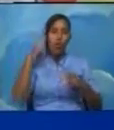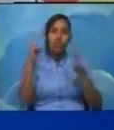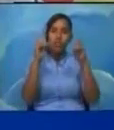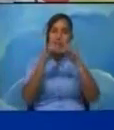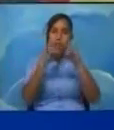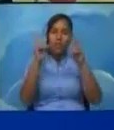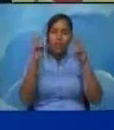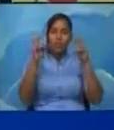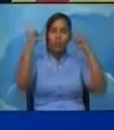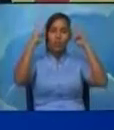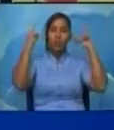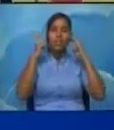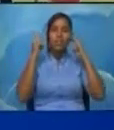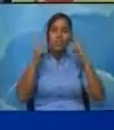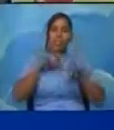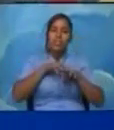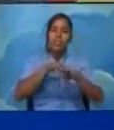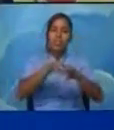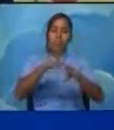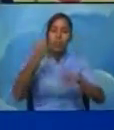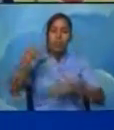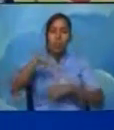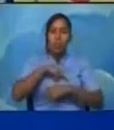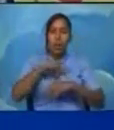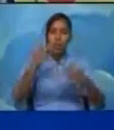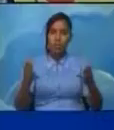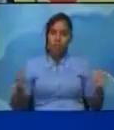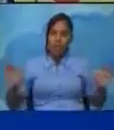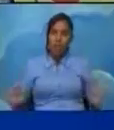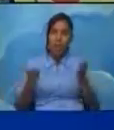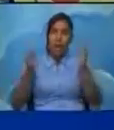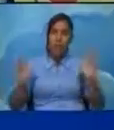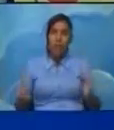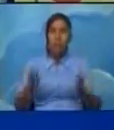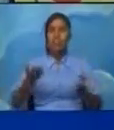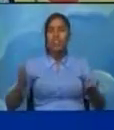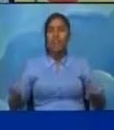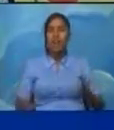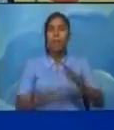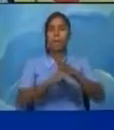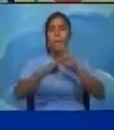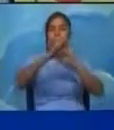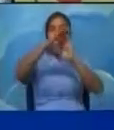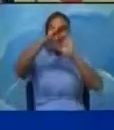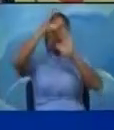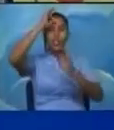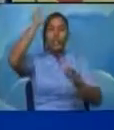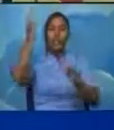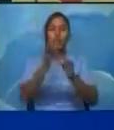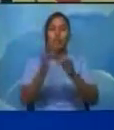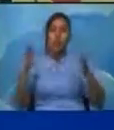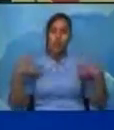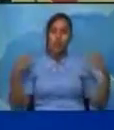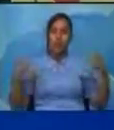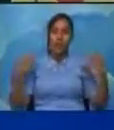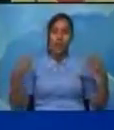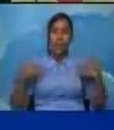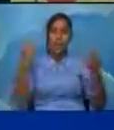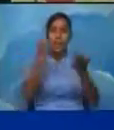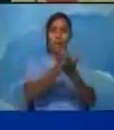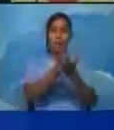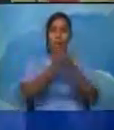la palabra de Dios. Llevas nuevo ánimo. Amén. Se aumenta tu fe. Amén. El gozo, la alegría. Amén. Yeah. Yeah.